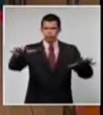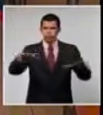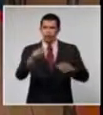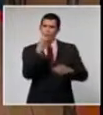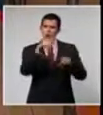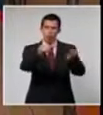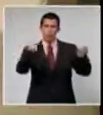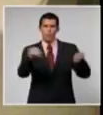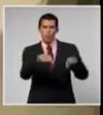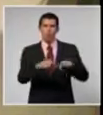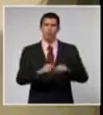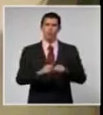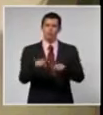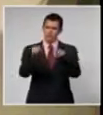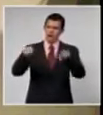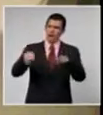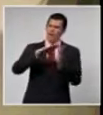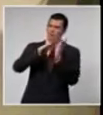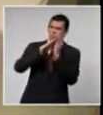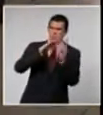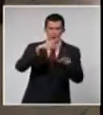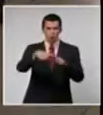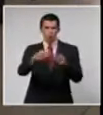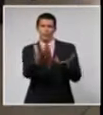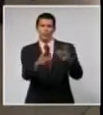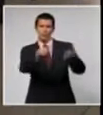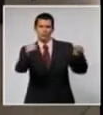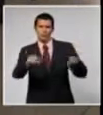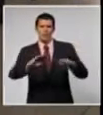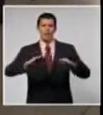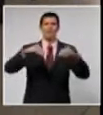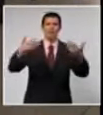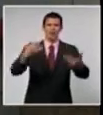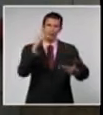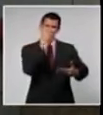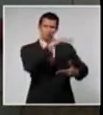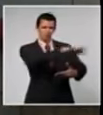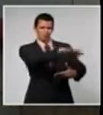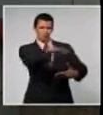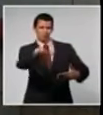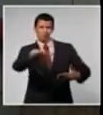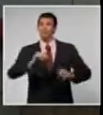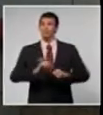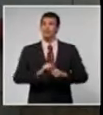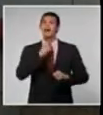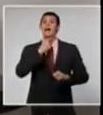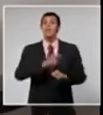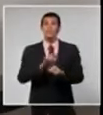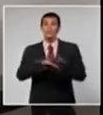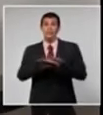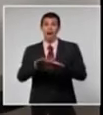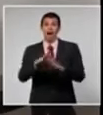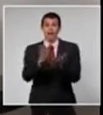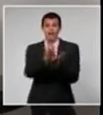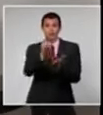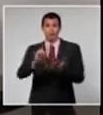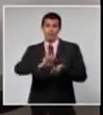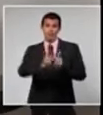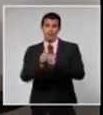la cocina y las áreas exteriores de la institución serán algunas de las novedades que encontrarán los alumnos